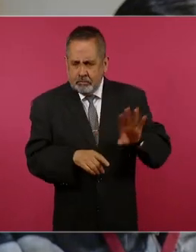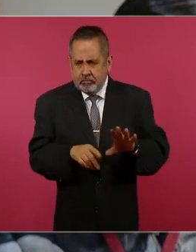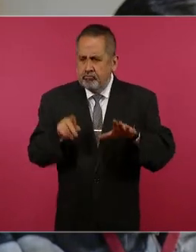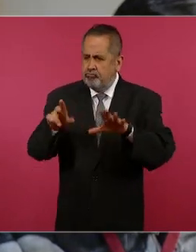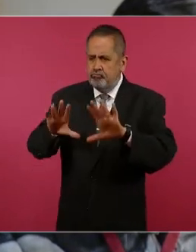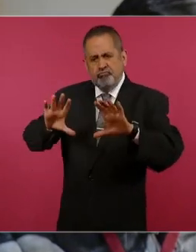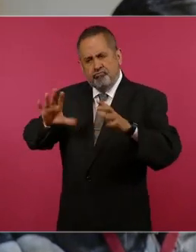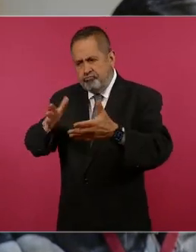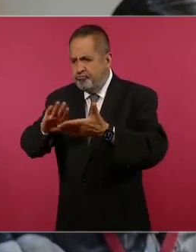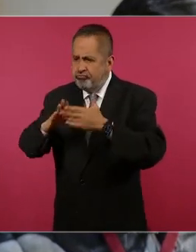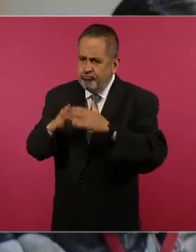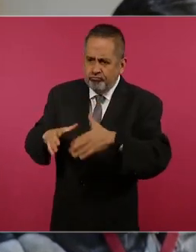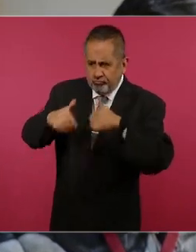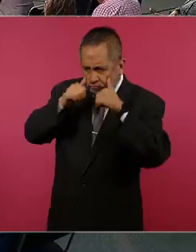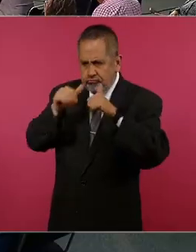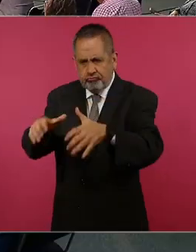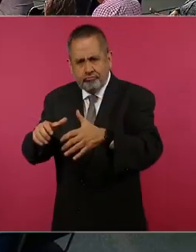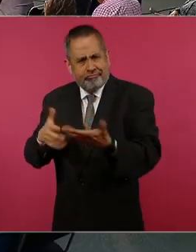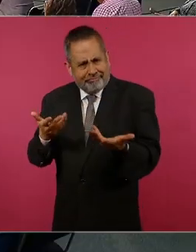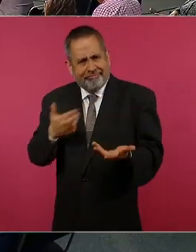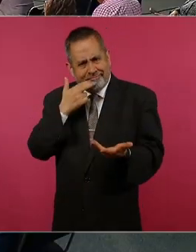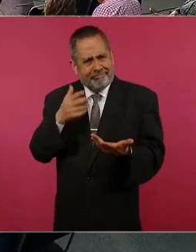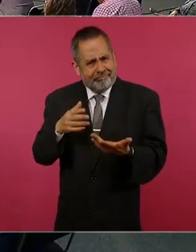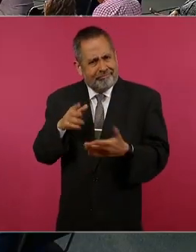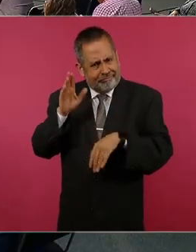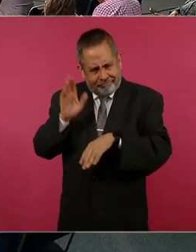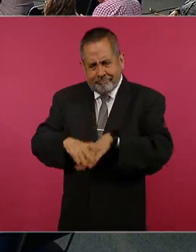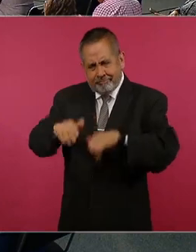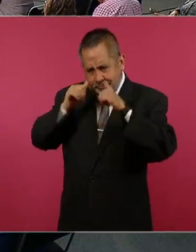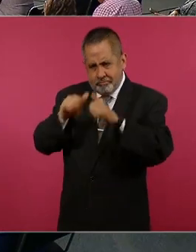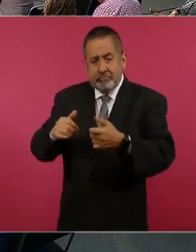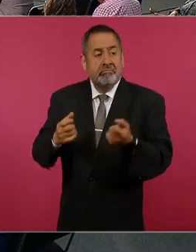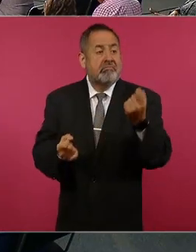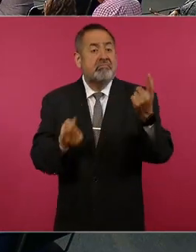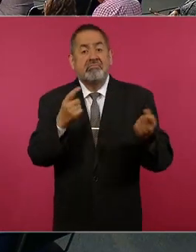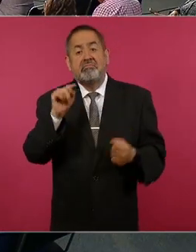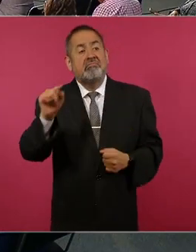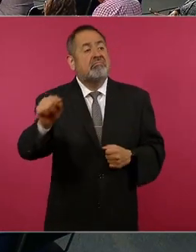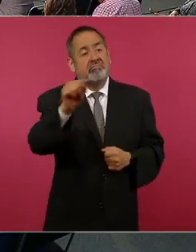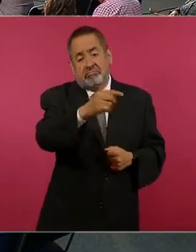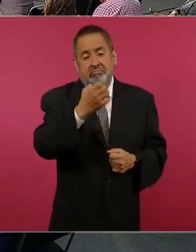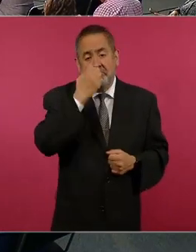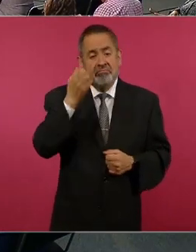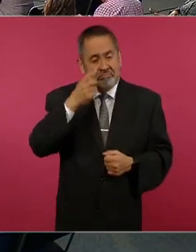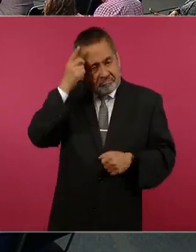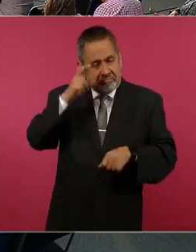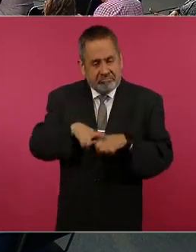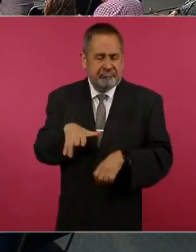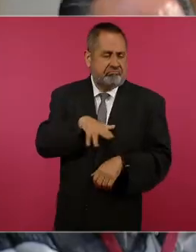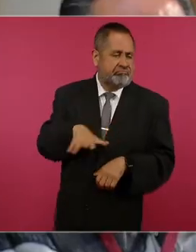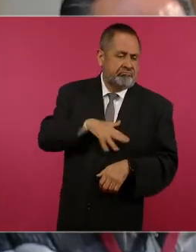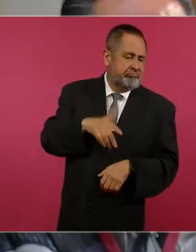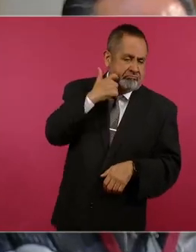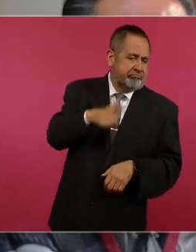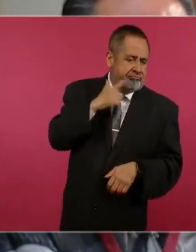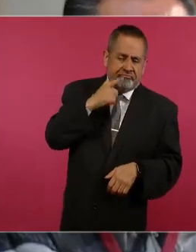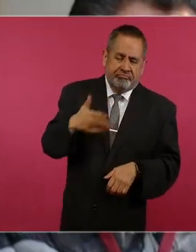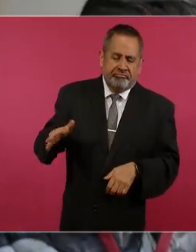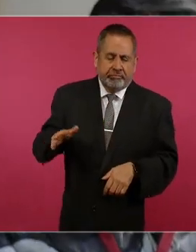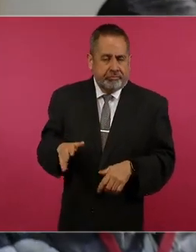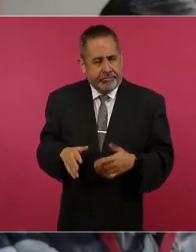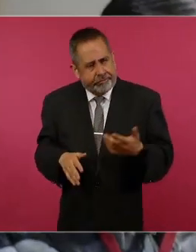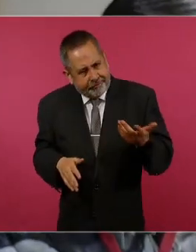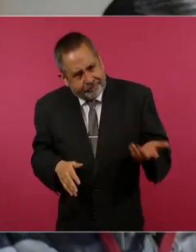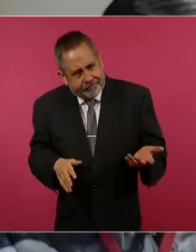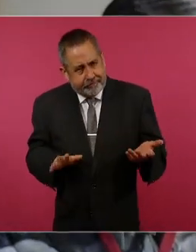se vaya aterrizando cada vez más, porque sí hay directores en ciertas escuelas que no tienen ese interés? En general